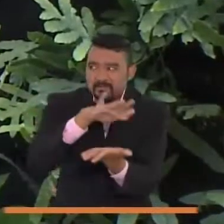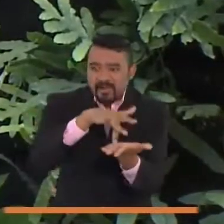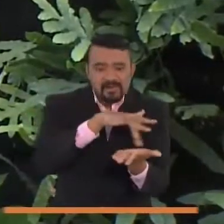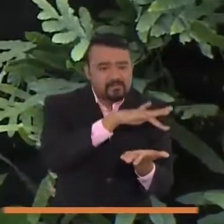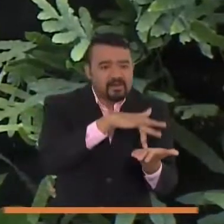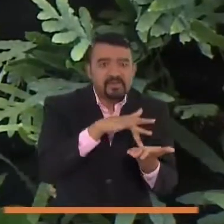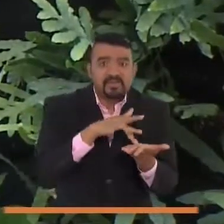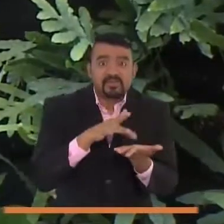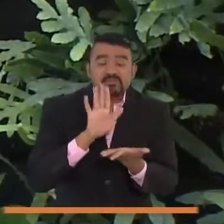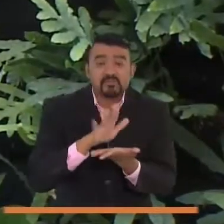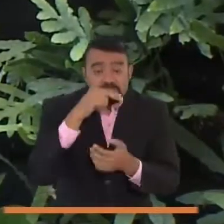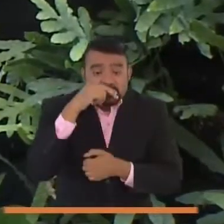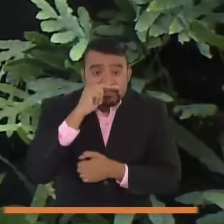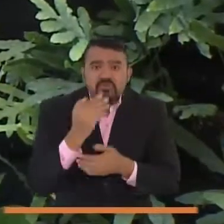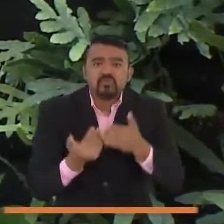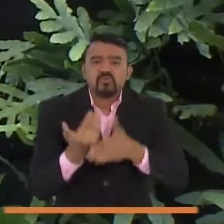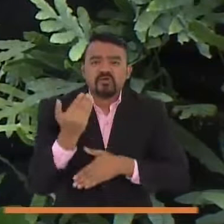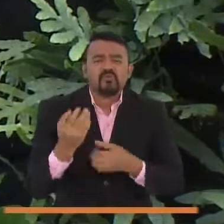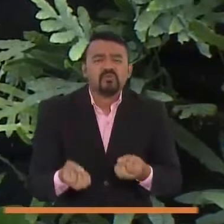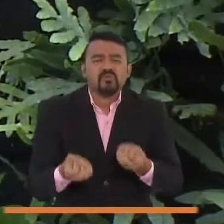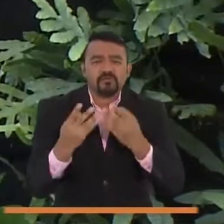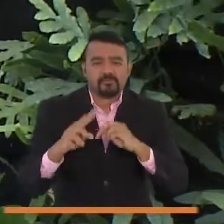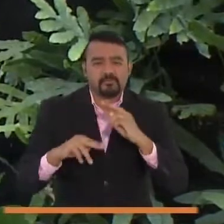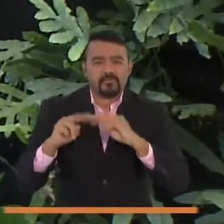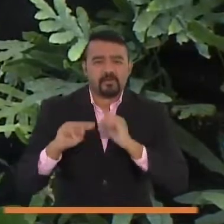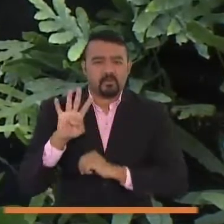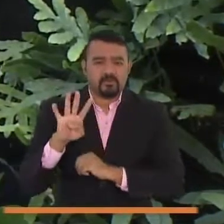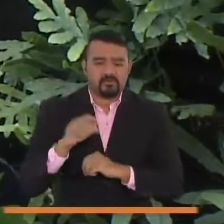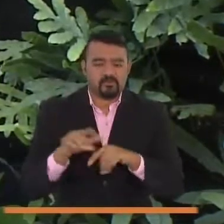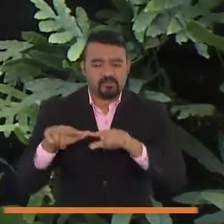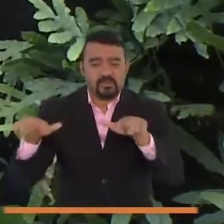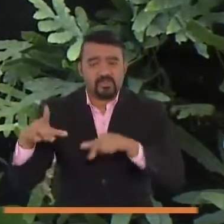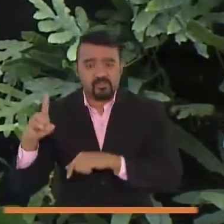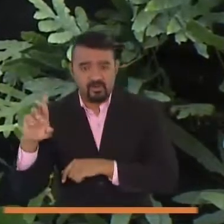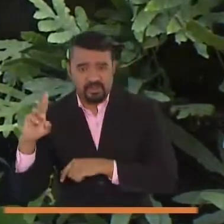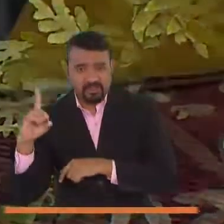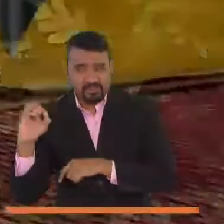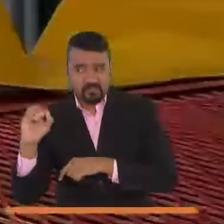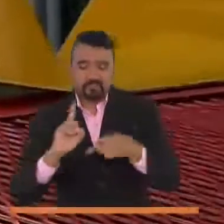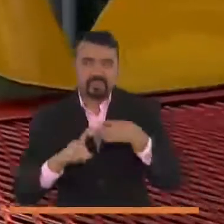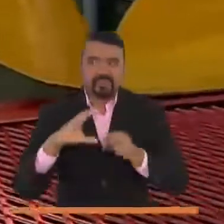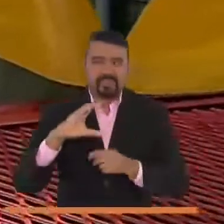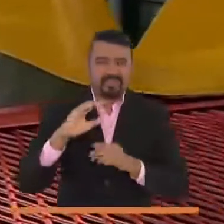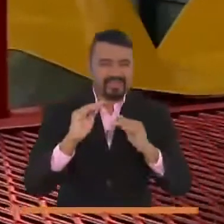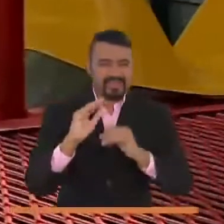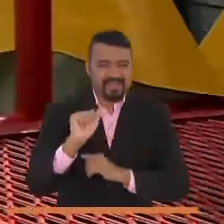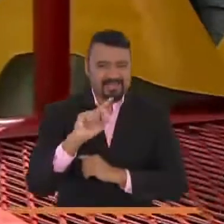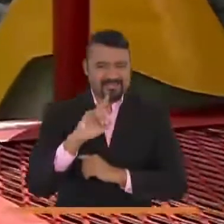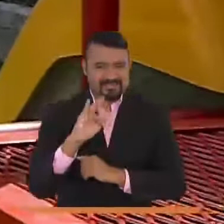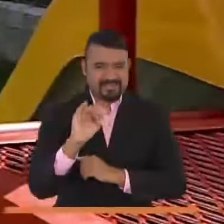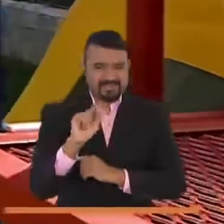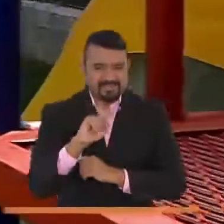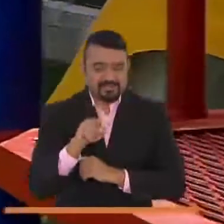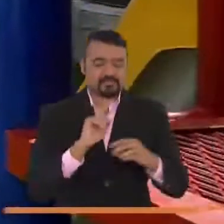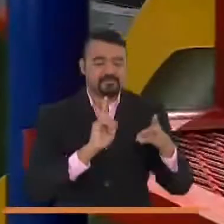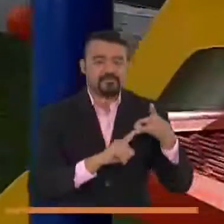nuevos, en El Dorado, en Las Casitas, en la vereda Las Palmas, y ya